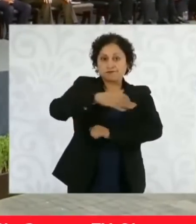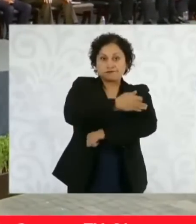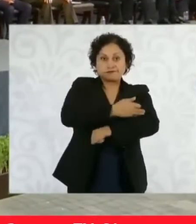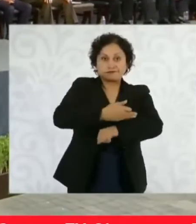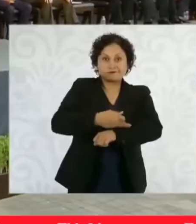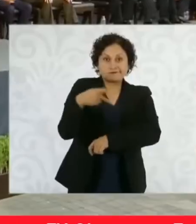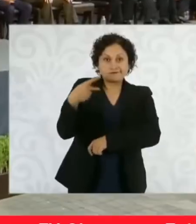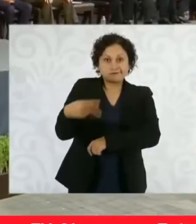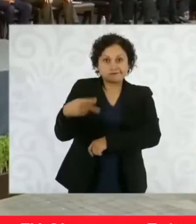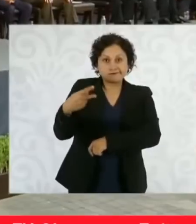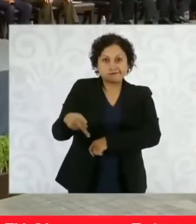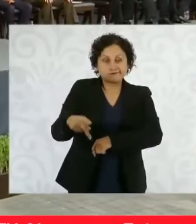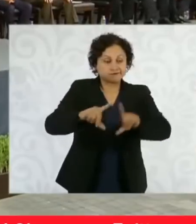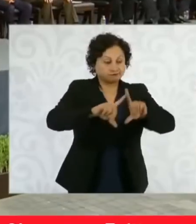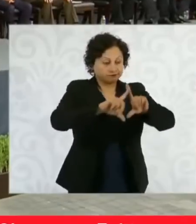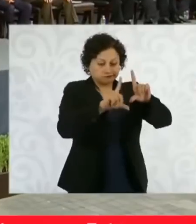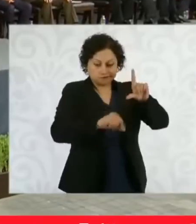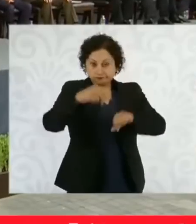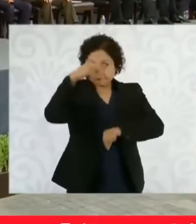México.